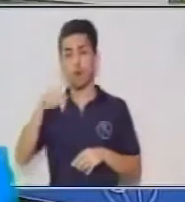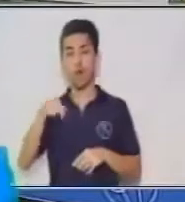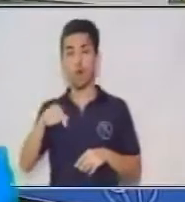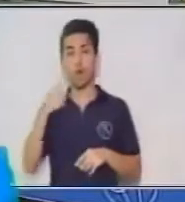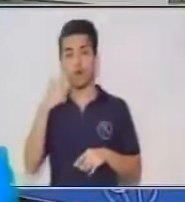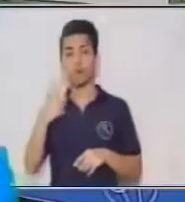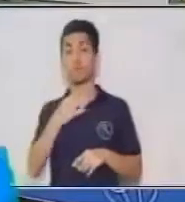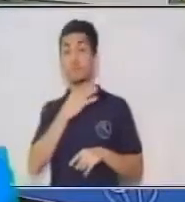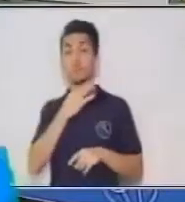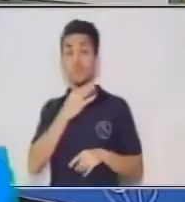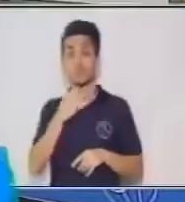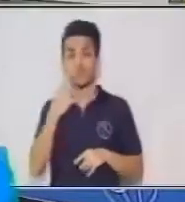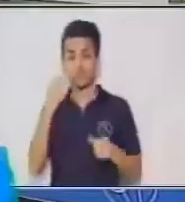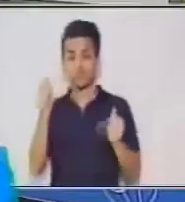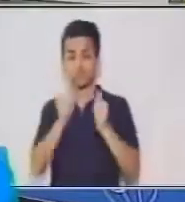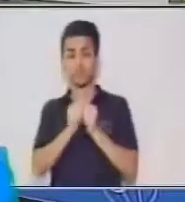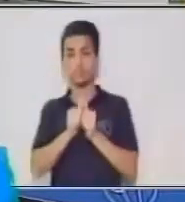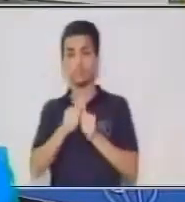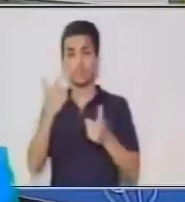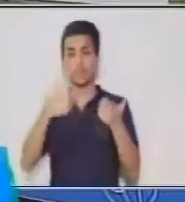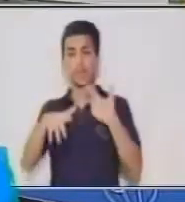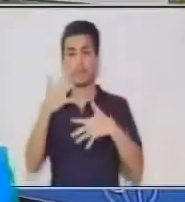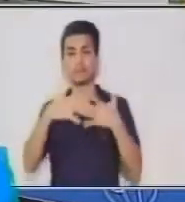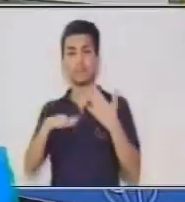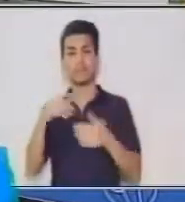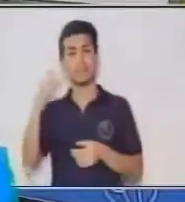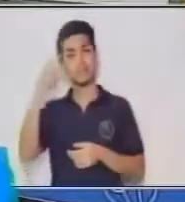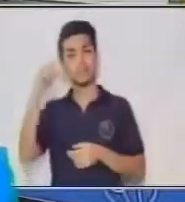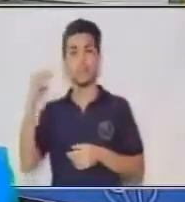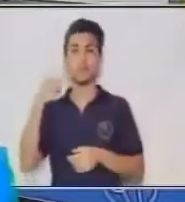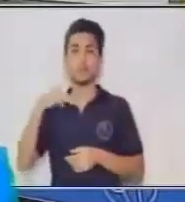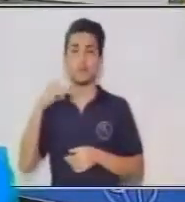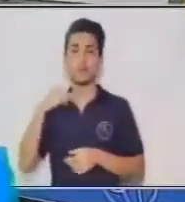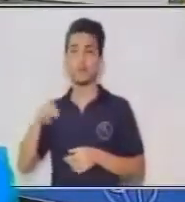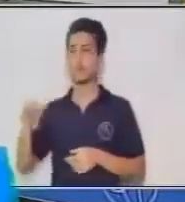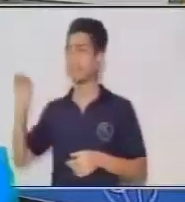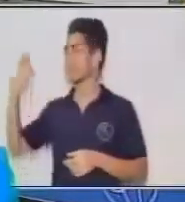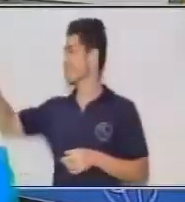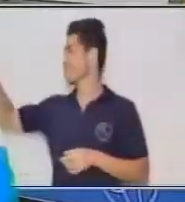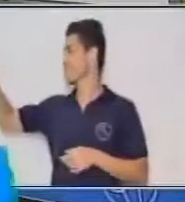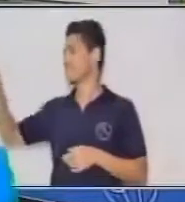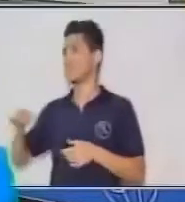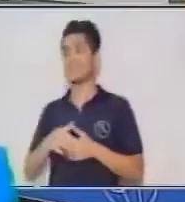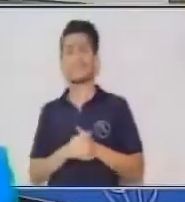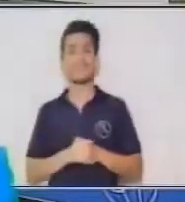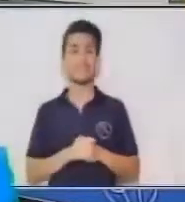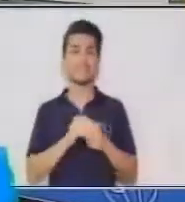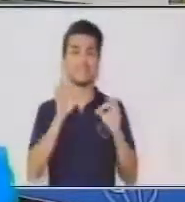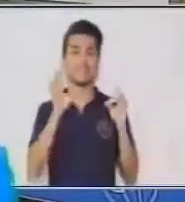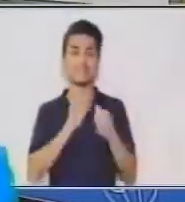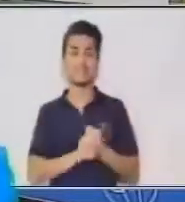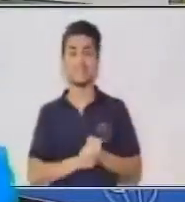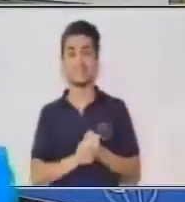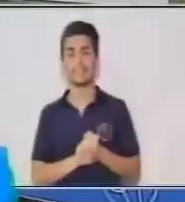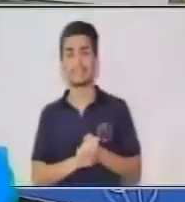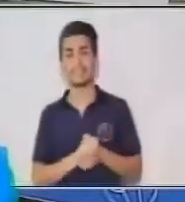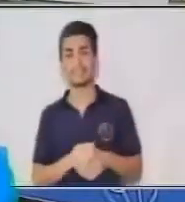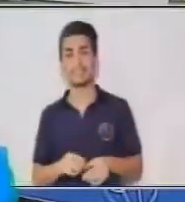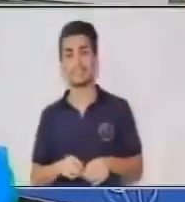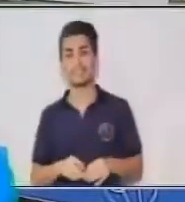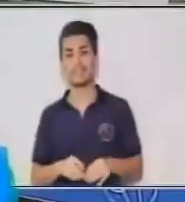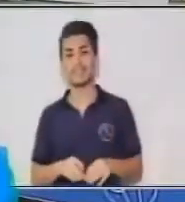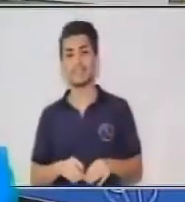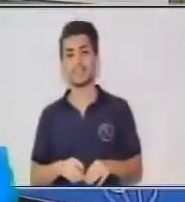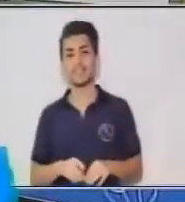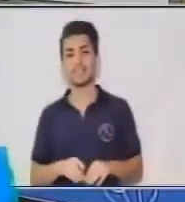tenemos el gusto de la compañía en lengua de señas de Mauricio. Mucho gusto. Antes de